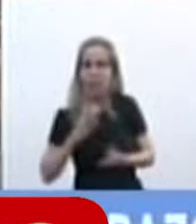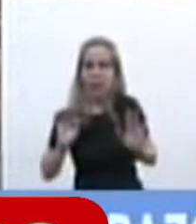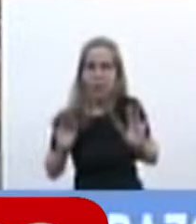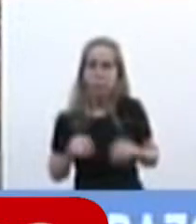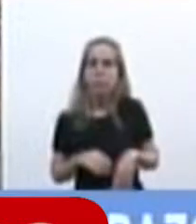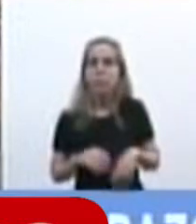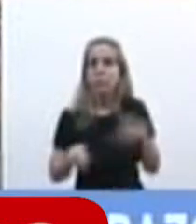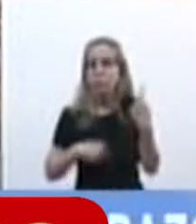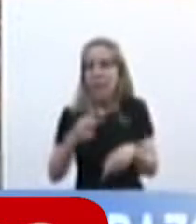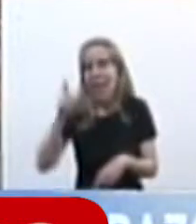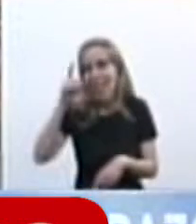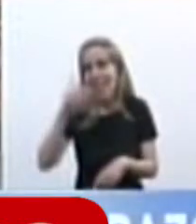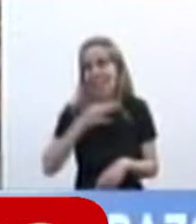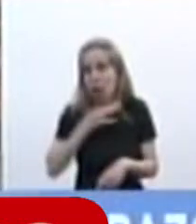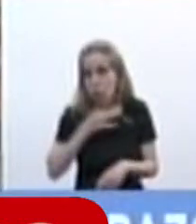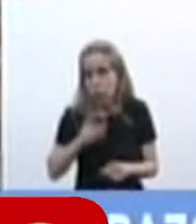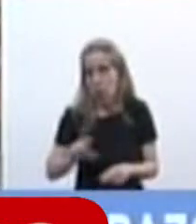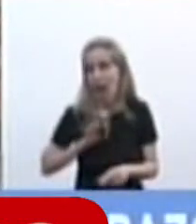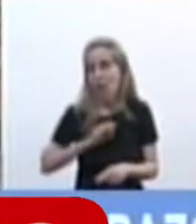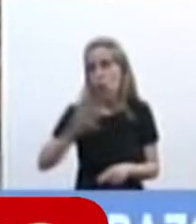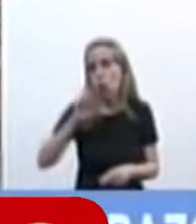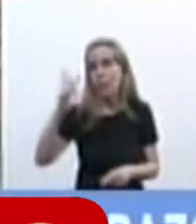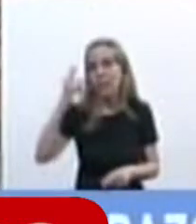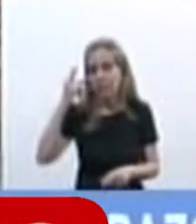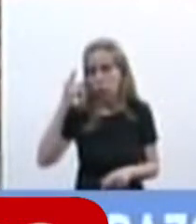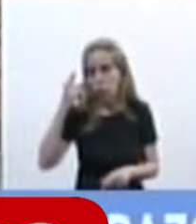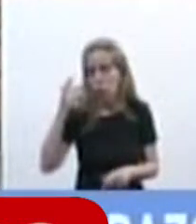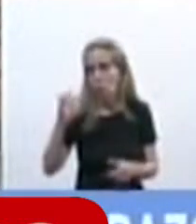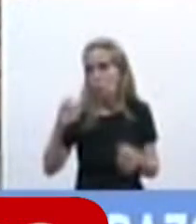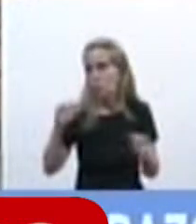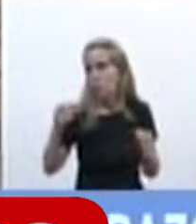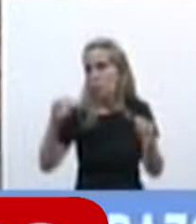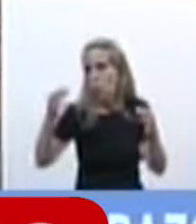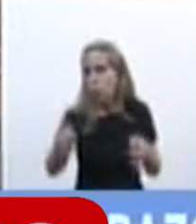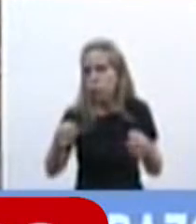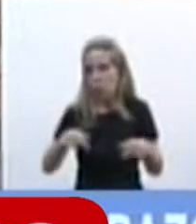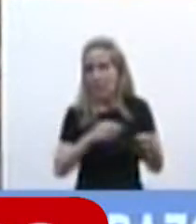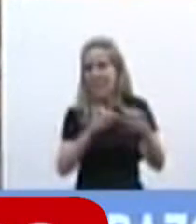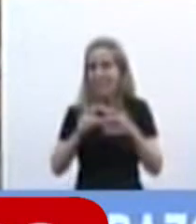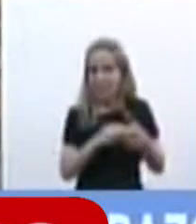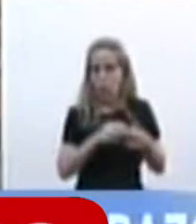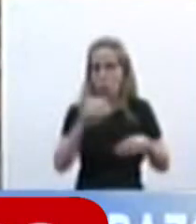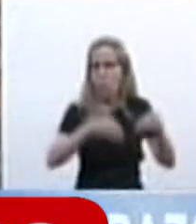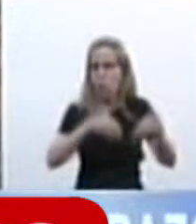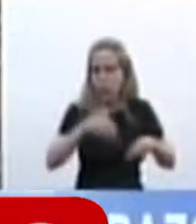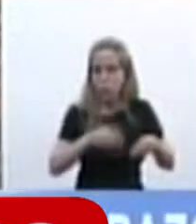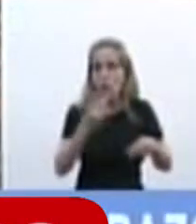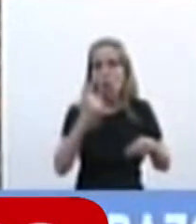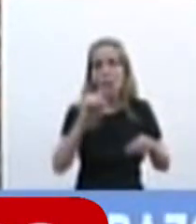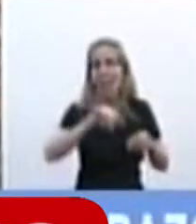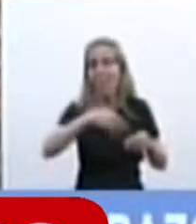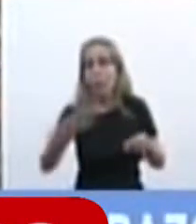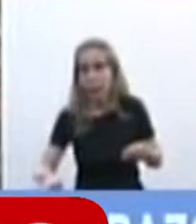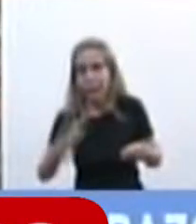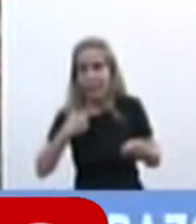El 10 de agosto del 2018, 2 días después de aquella votación, perdí